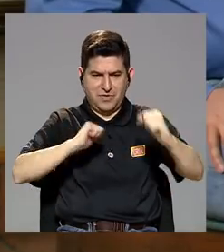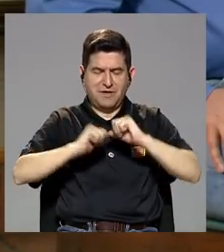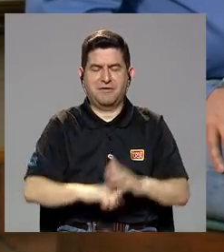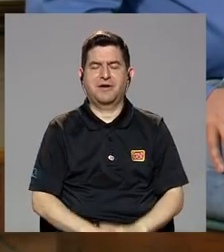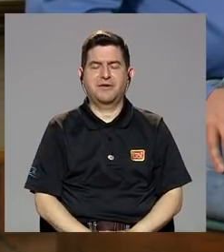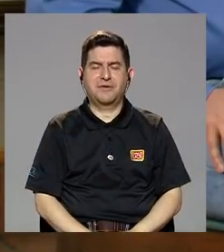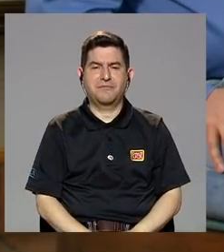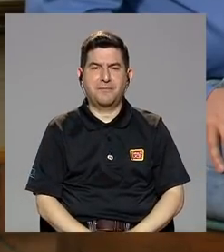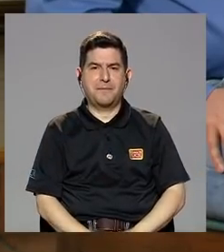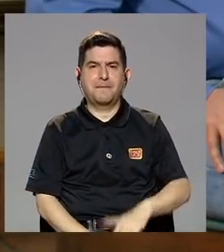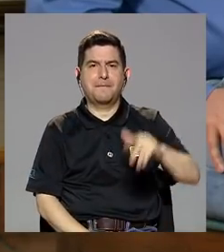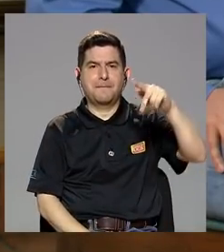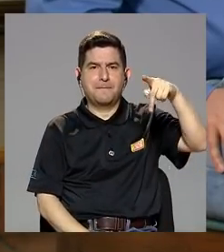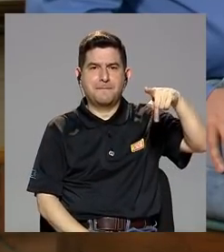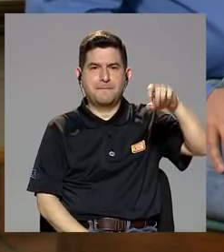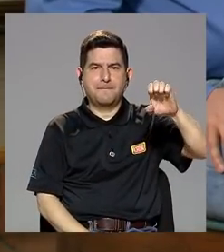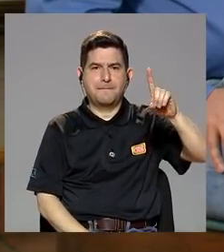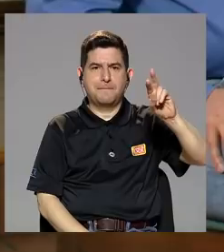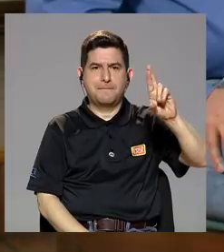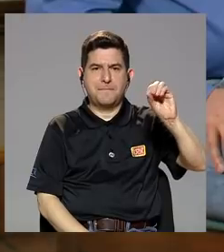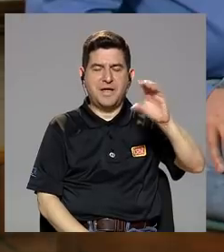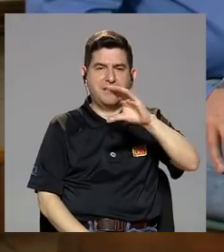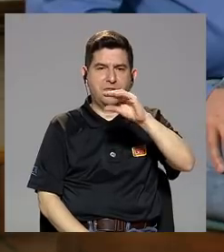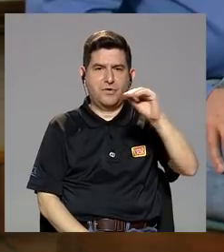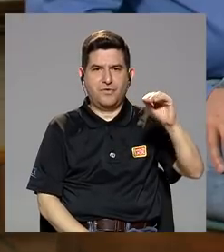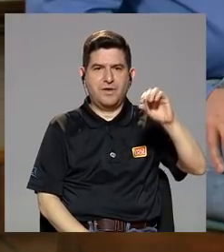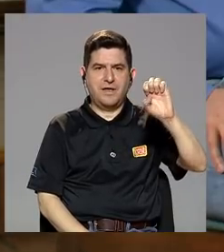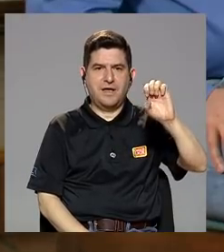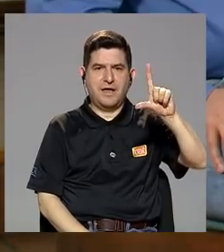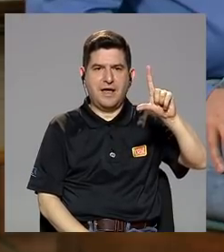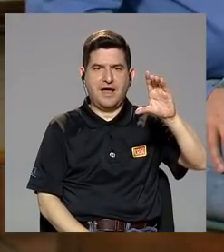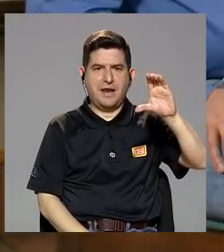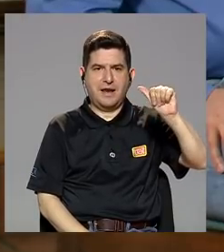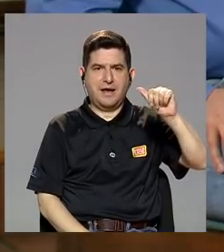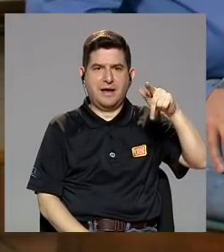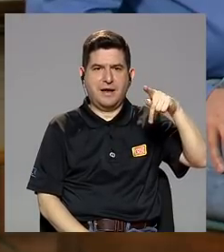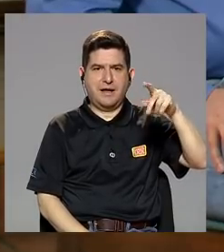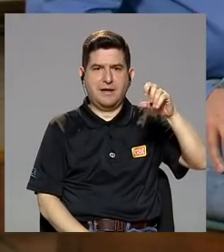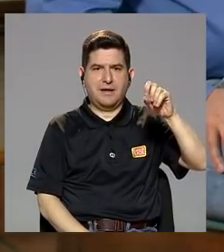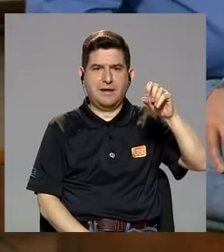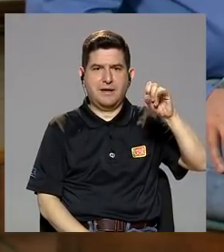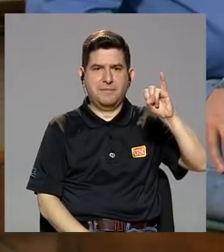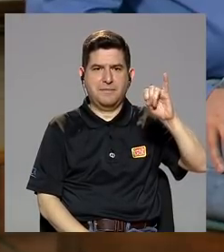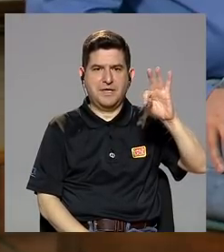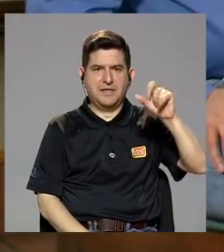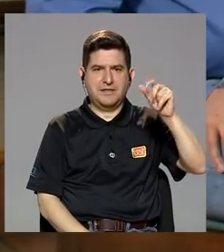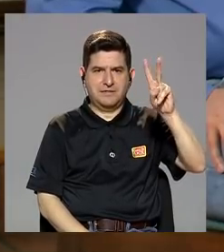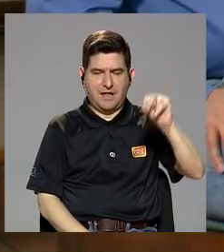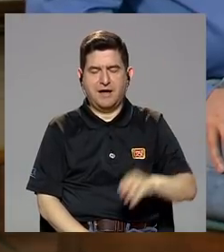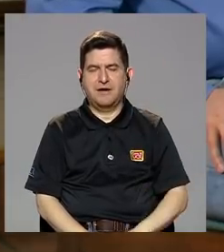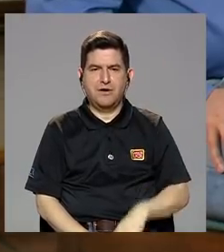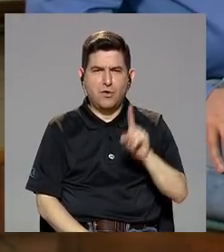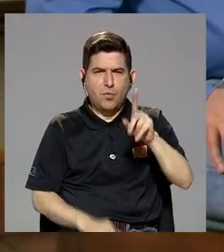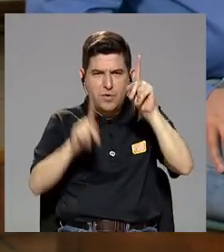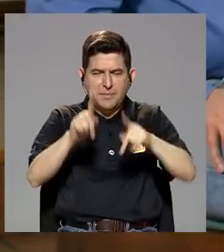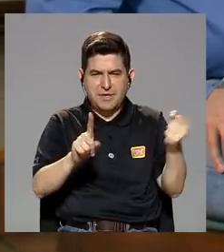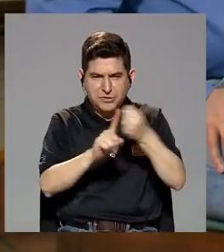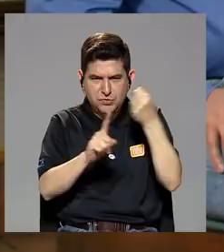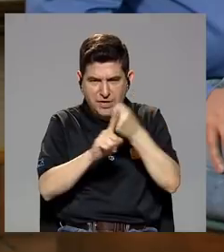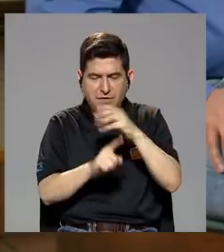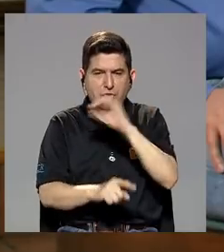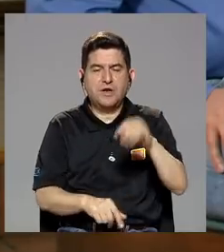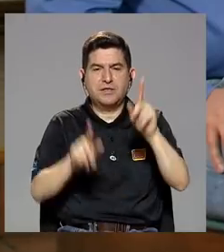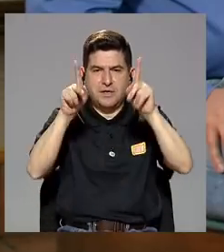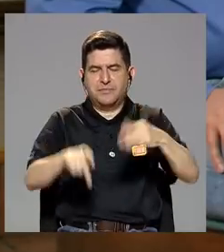imperio y el capitán de mar qué es la obra de un torturador y el torturado con el cual por ahí está el